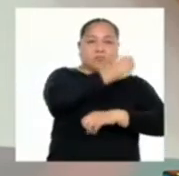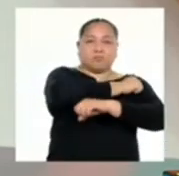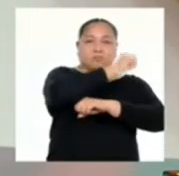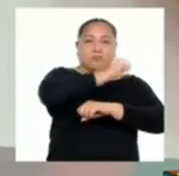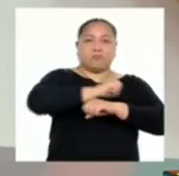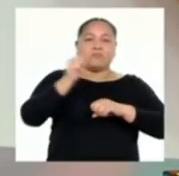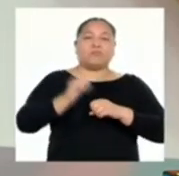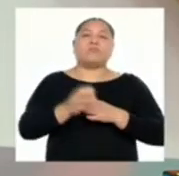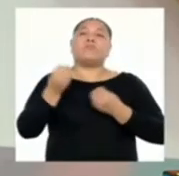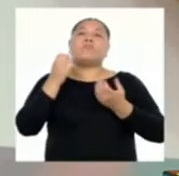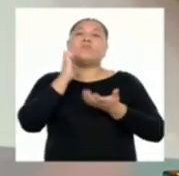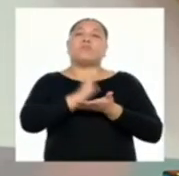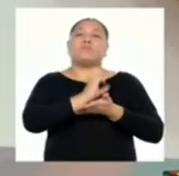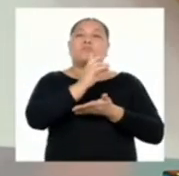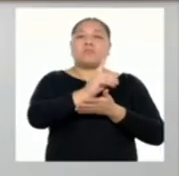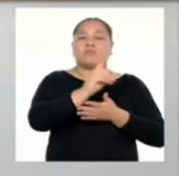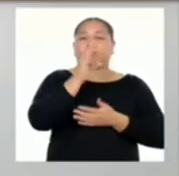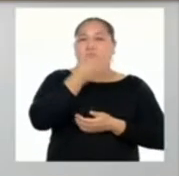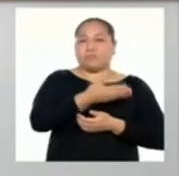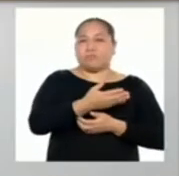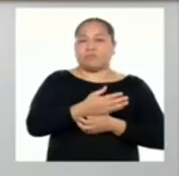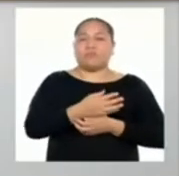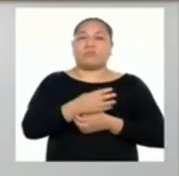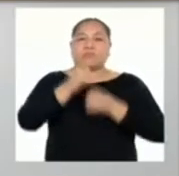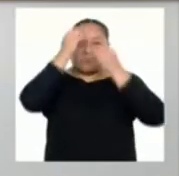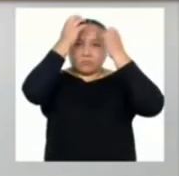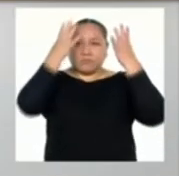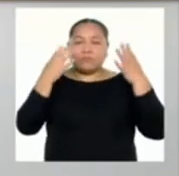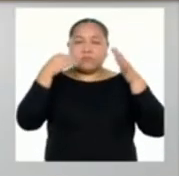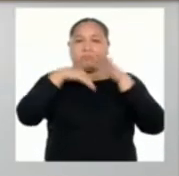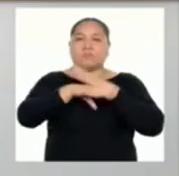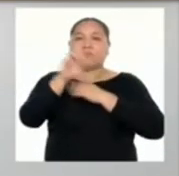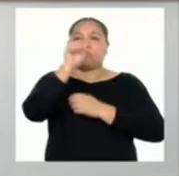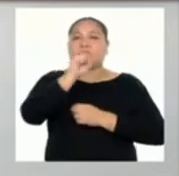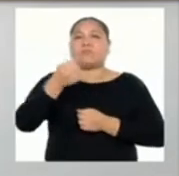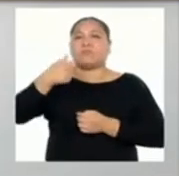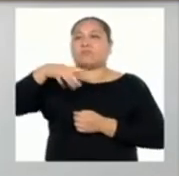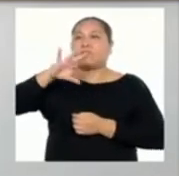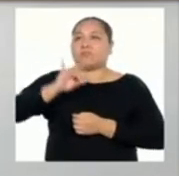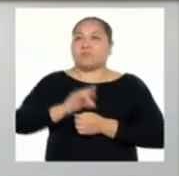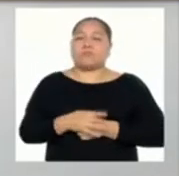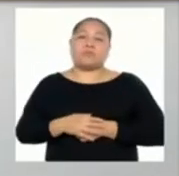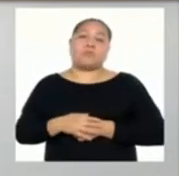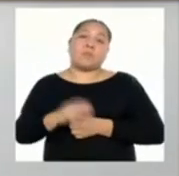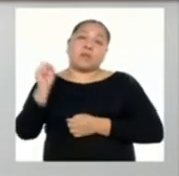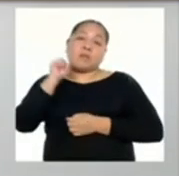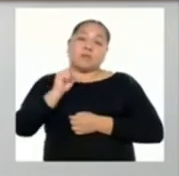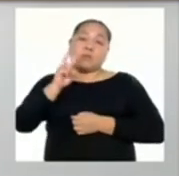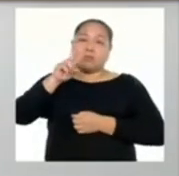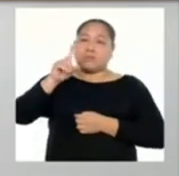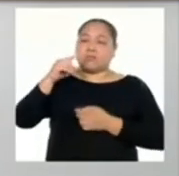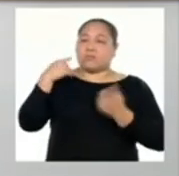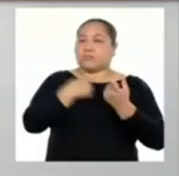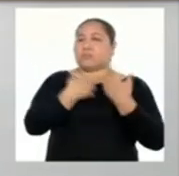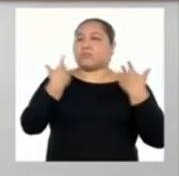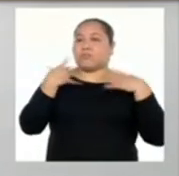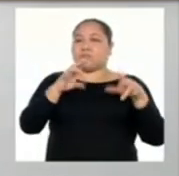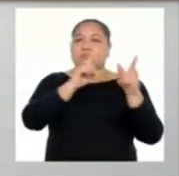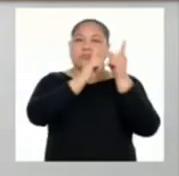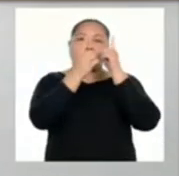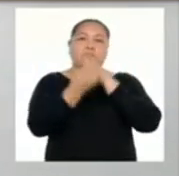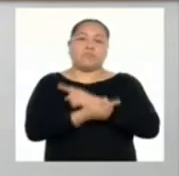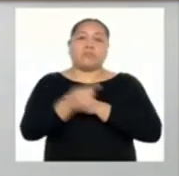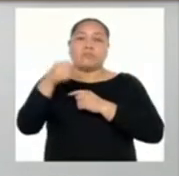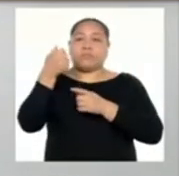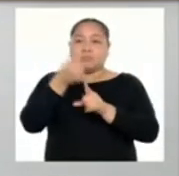siglo XVII y XVIII. En el siglo XXI, la situación ha evolucionado, pues la misma